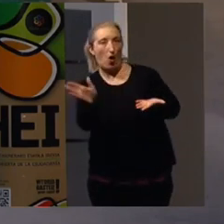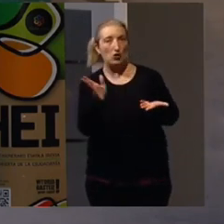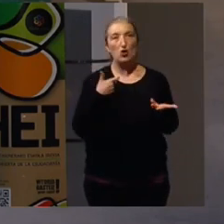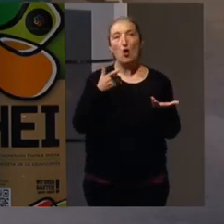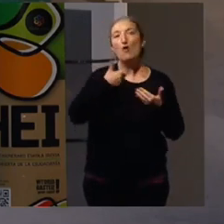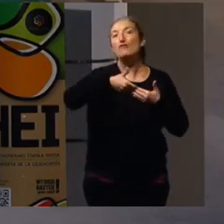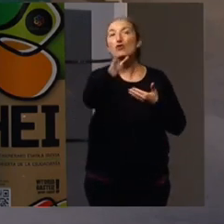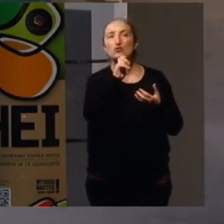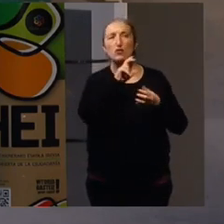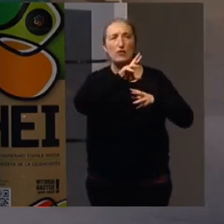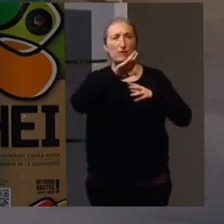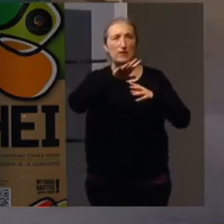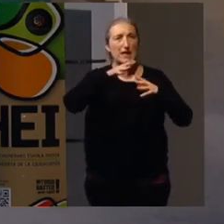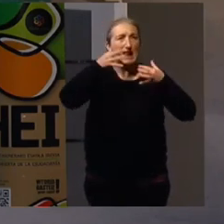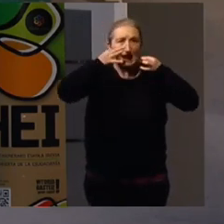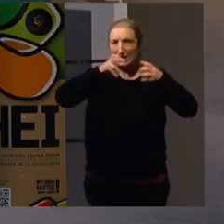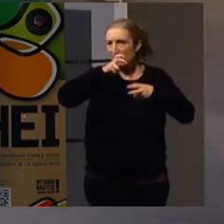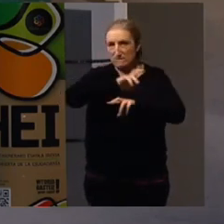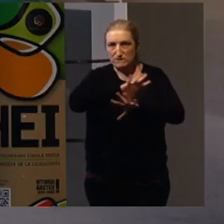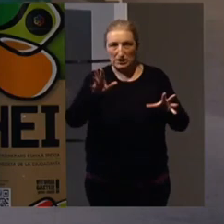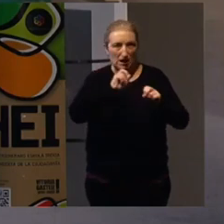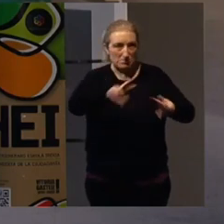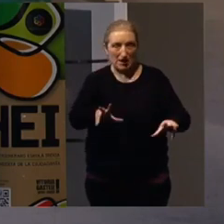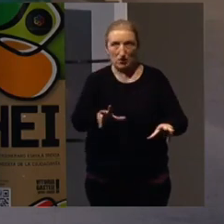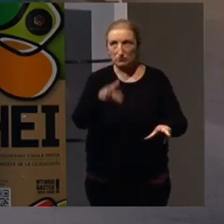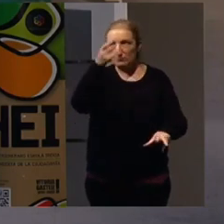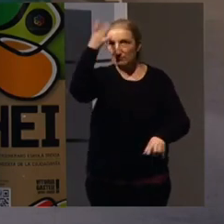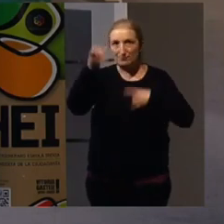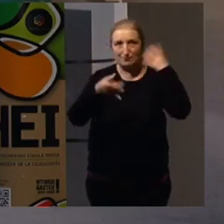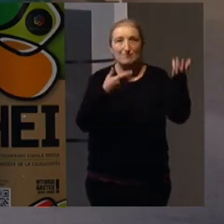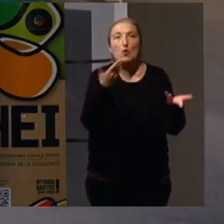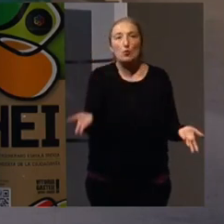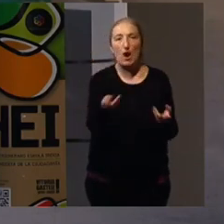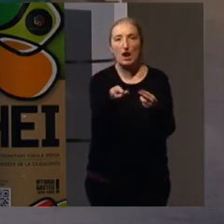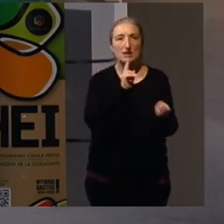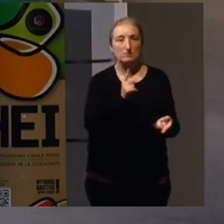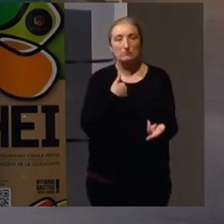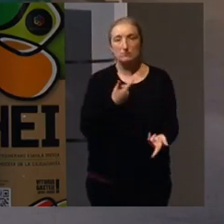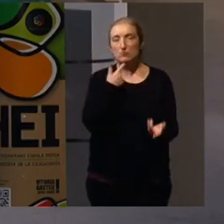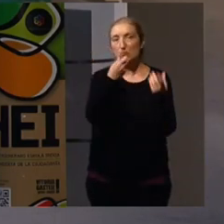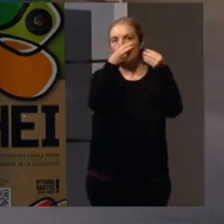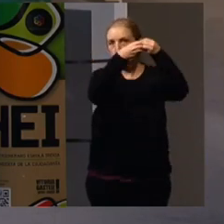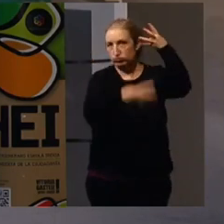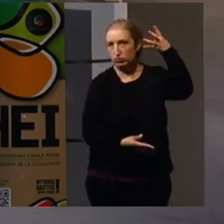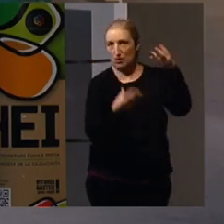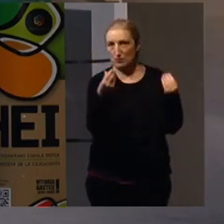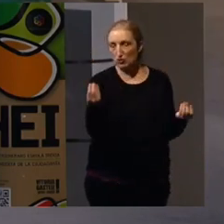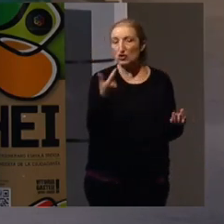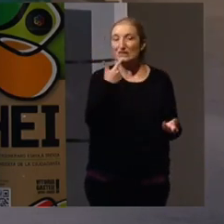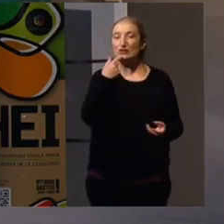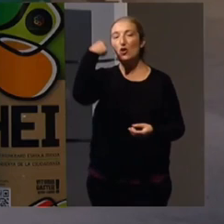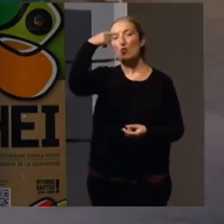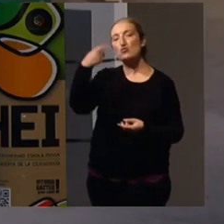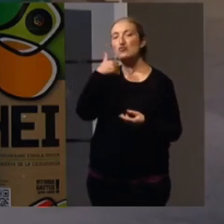donde el escenario es horroroso y es peor que lo actual, se os van a ocurrir un montón, porque hay muchísimos productos culturales así. Si os pregunto por